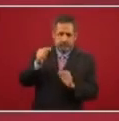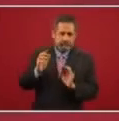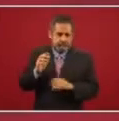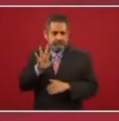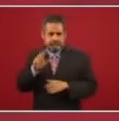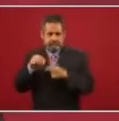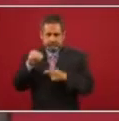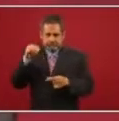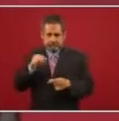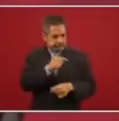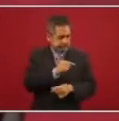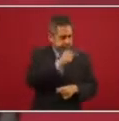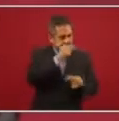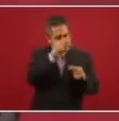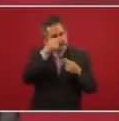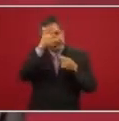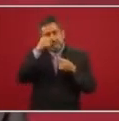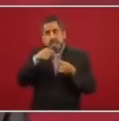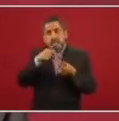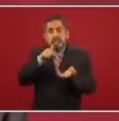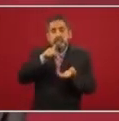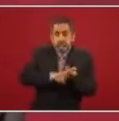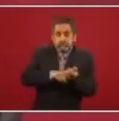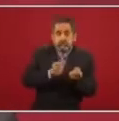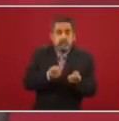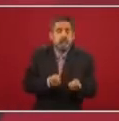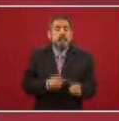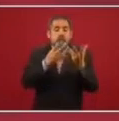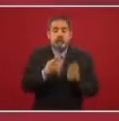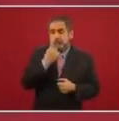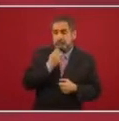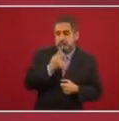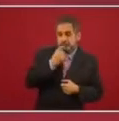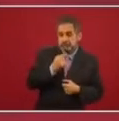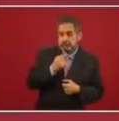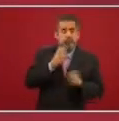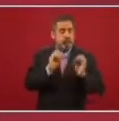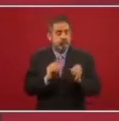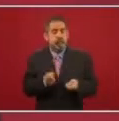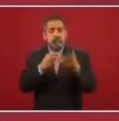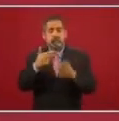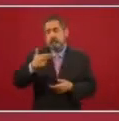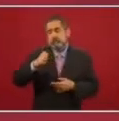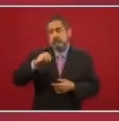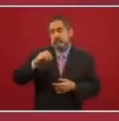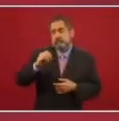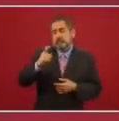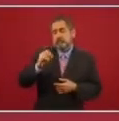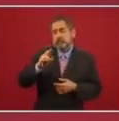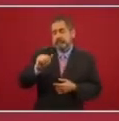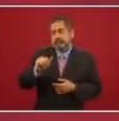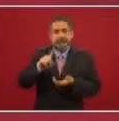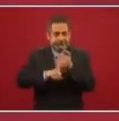y ahí se mide cuál es la concentración de glóbulos rojos o de hemoglobina qué es la proteína